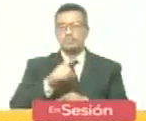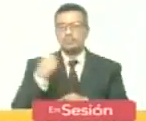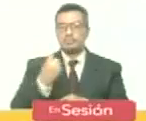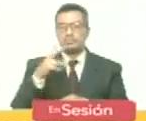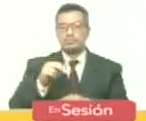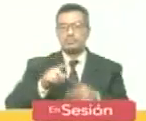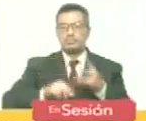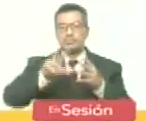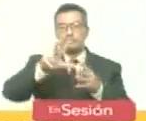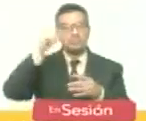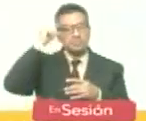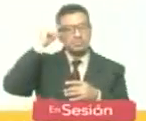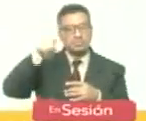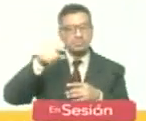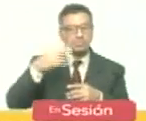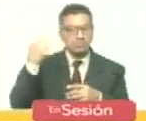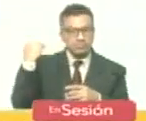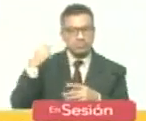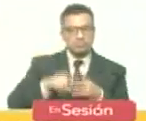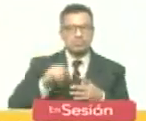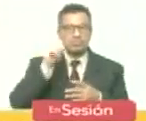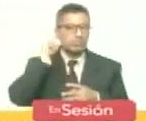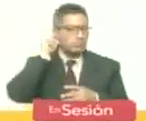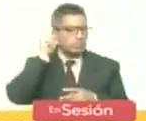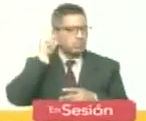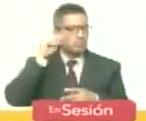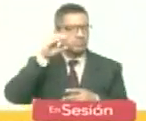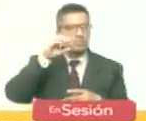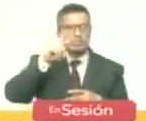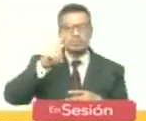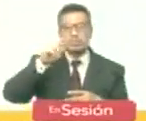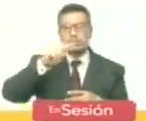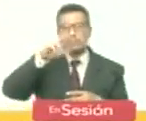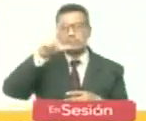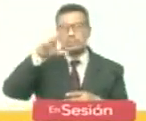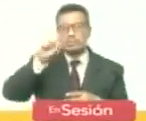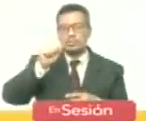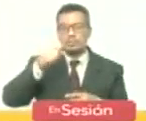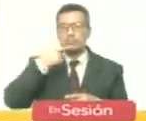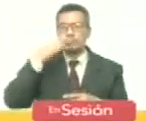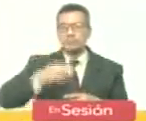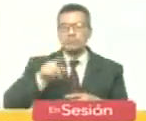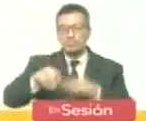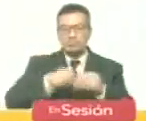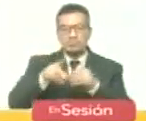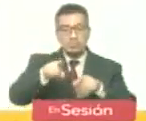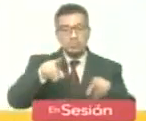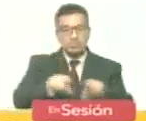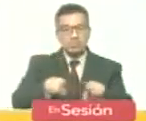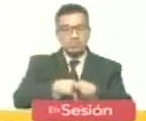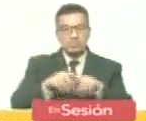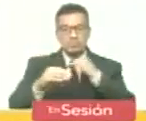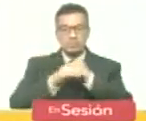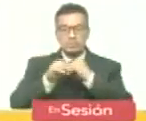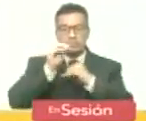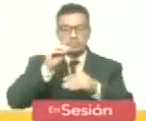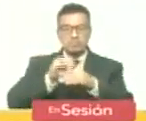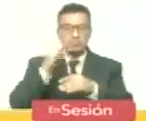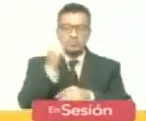Hace 3 días, una señora llamada Carla Angola hace exactamente lo mismo, convoca el asesinato